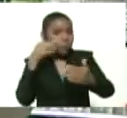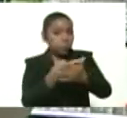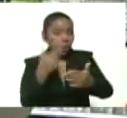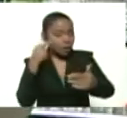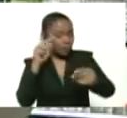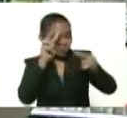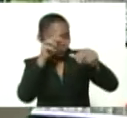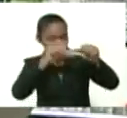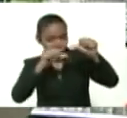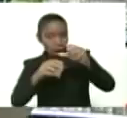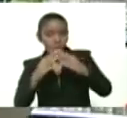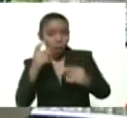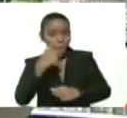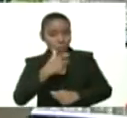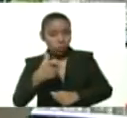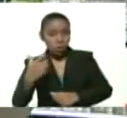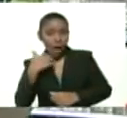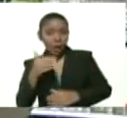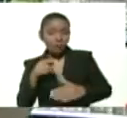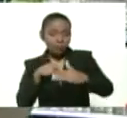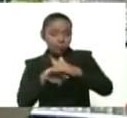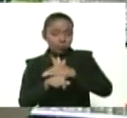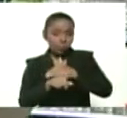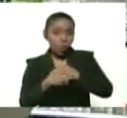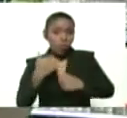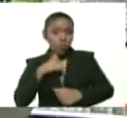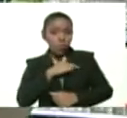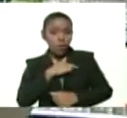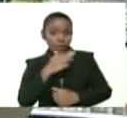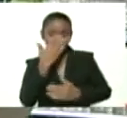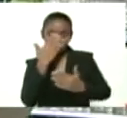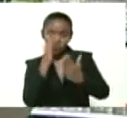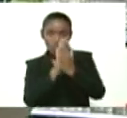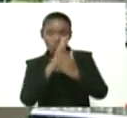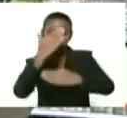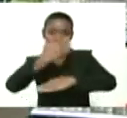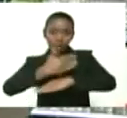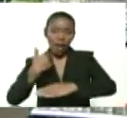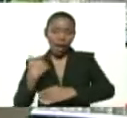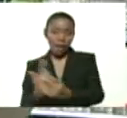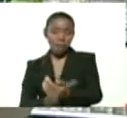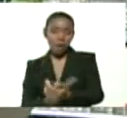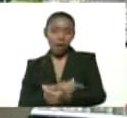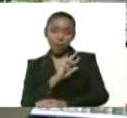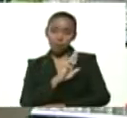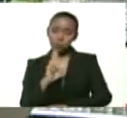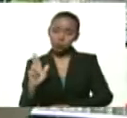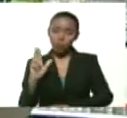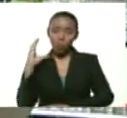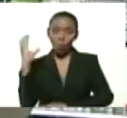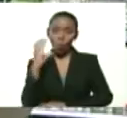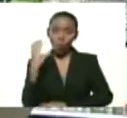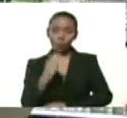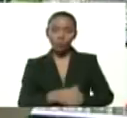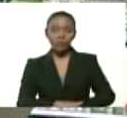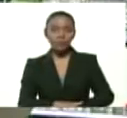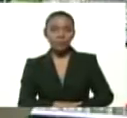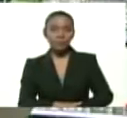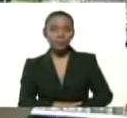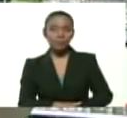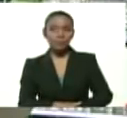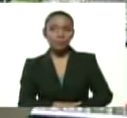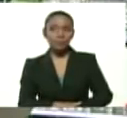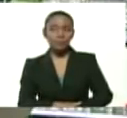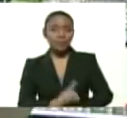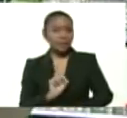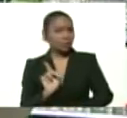a todas las personas que ingresen por nuestra frontera con la hermana República de Colombia.